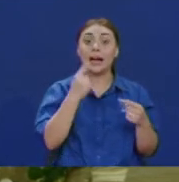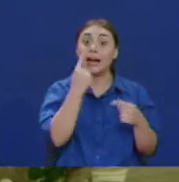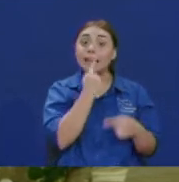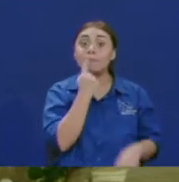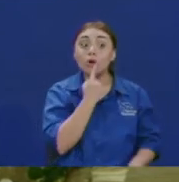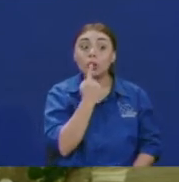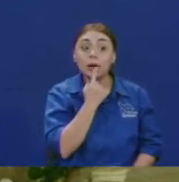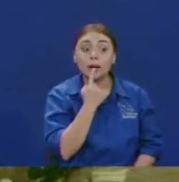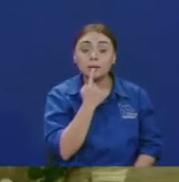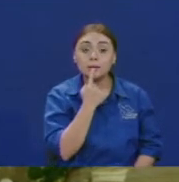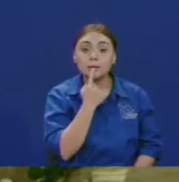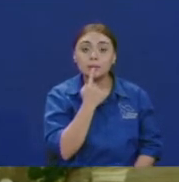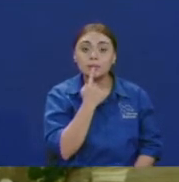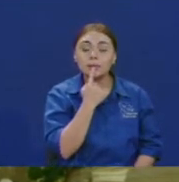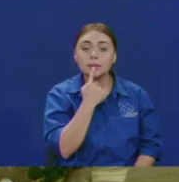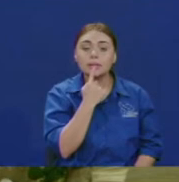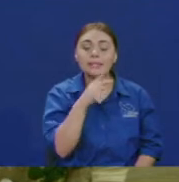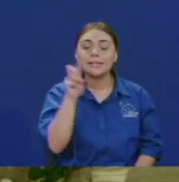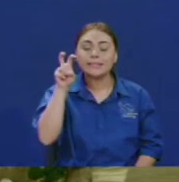en la boquita,